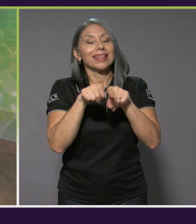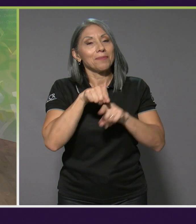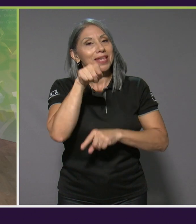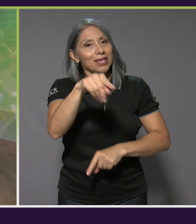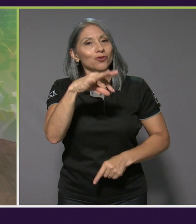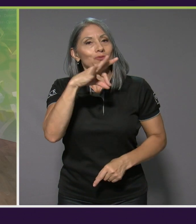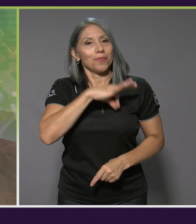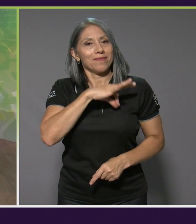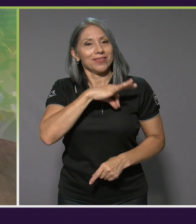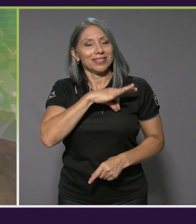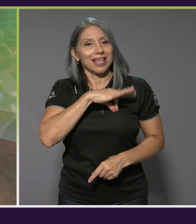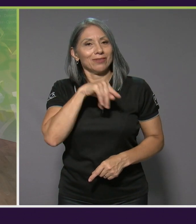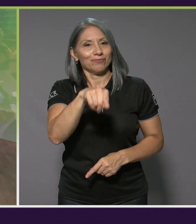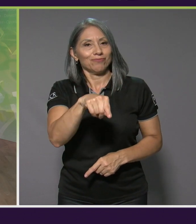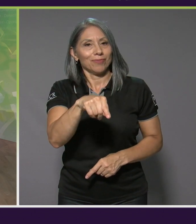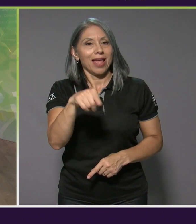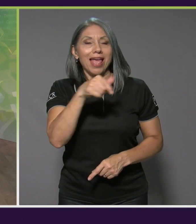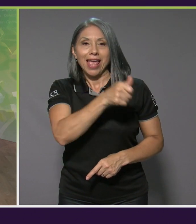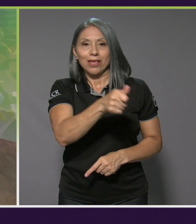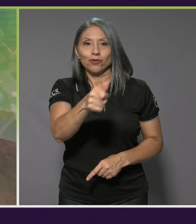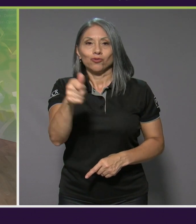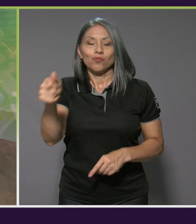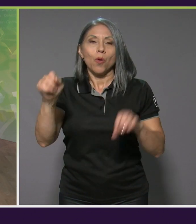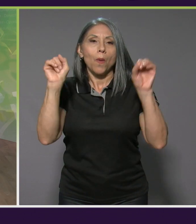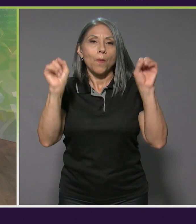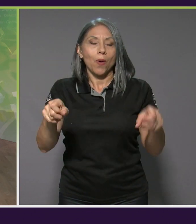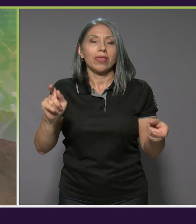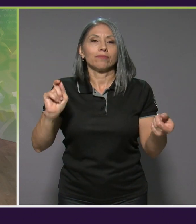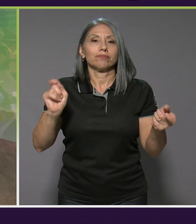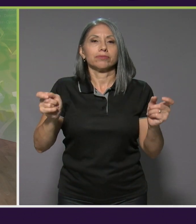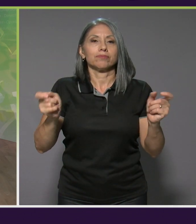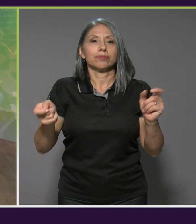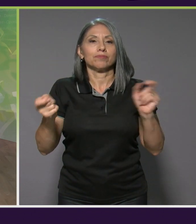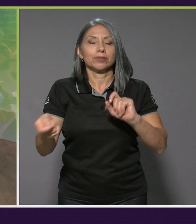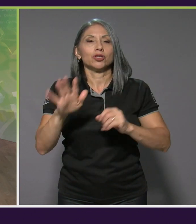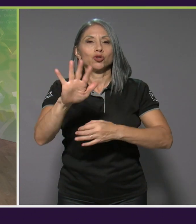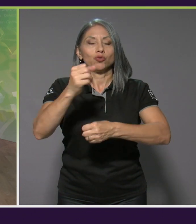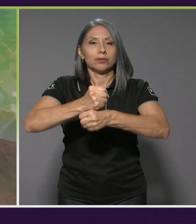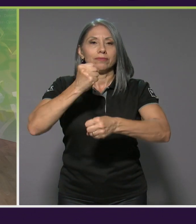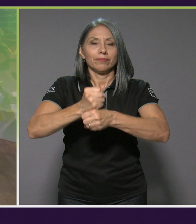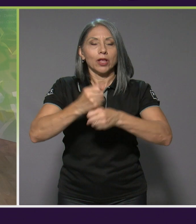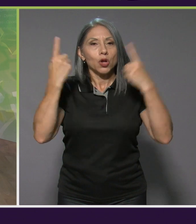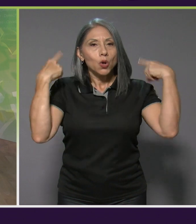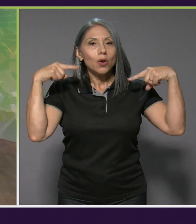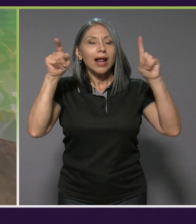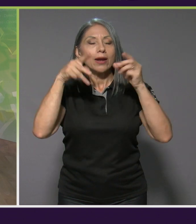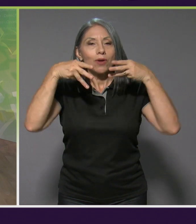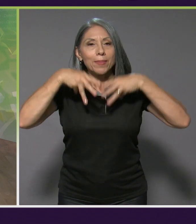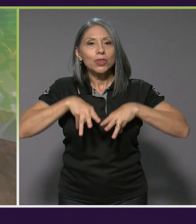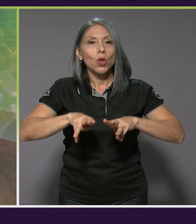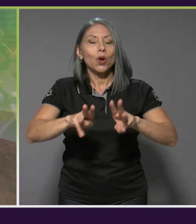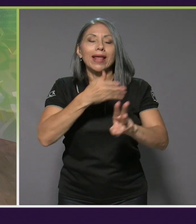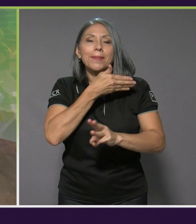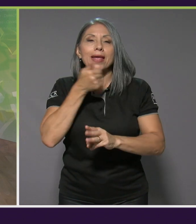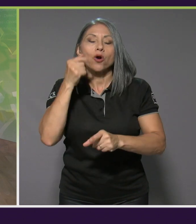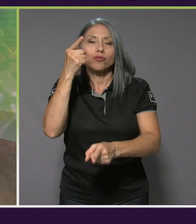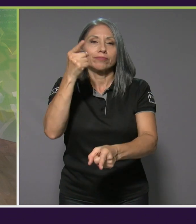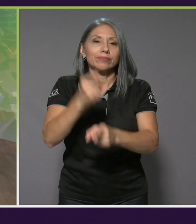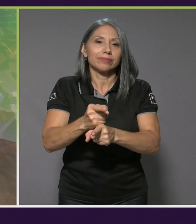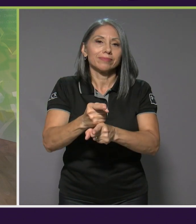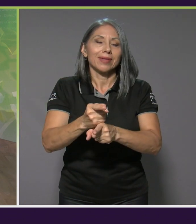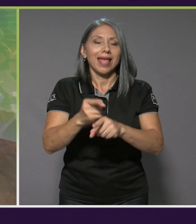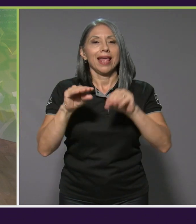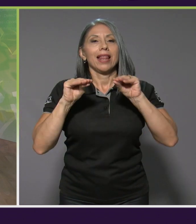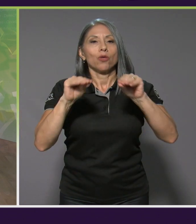para que ellos mismos puedan transformar sus prácticas y lograr una metodología más efectiva en el campo de la educación inclusiva, por